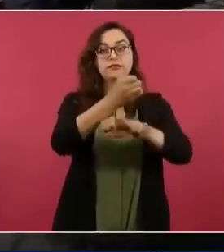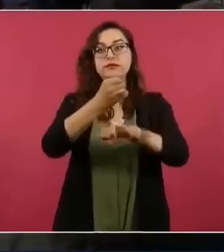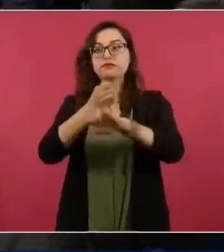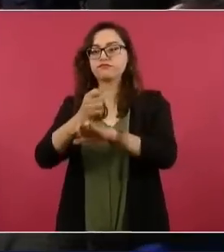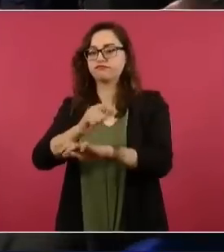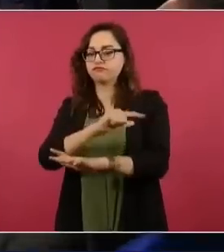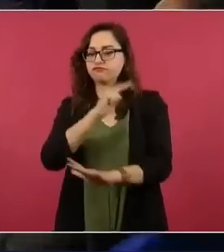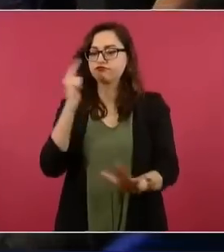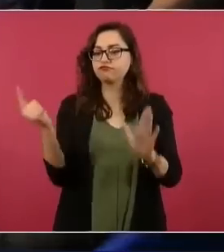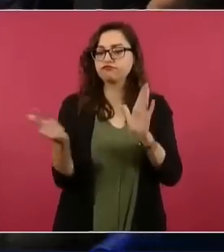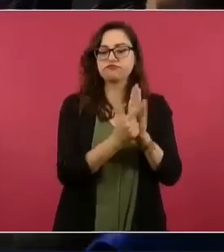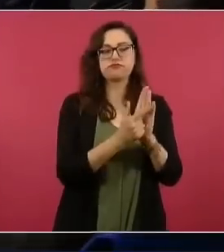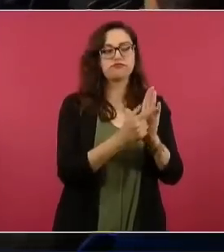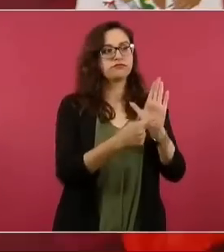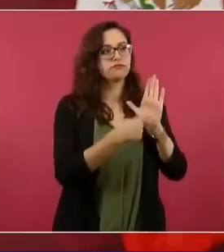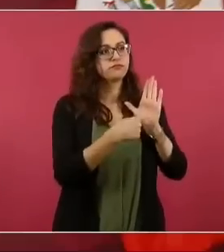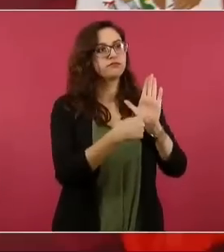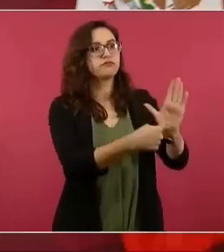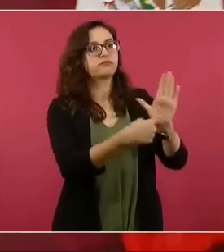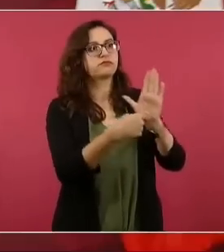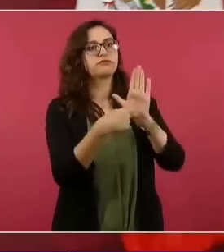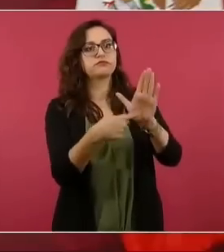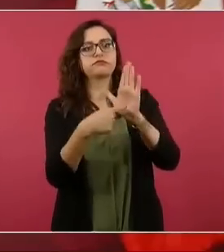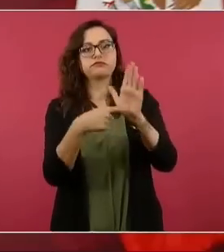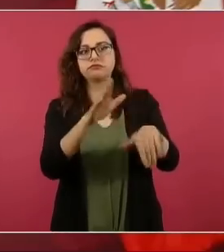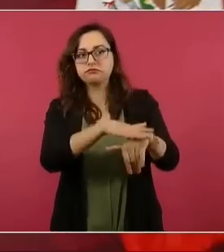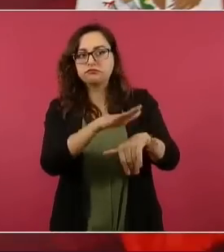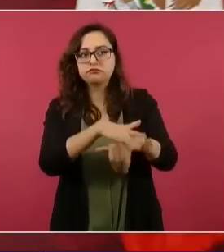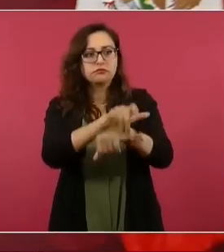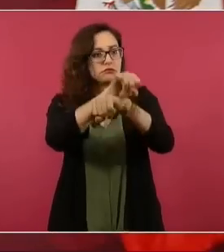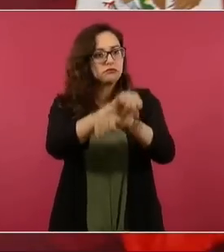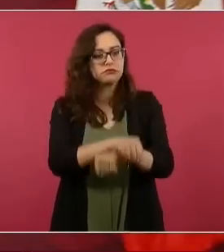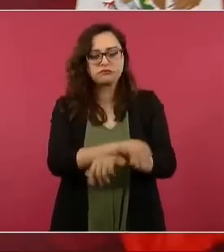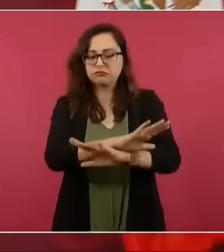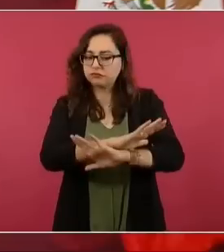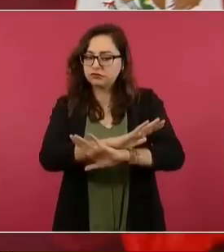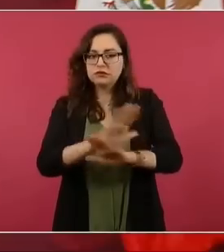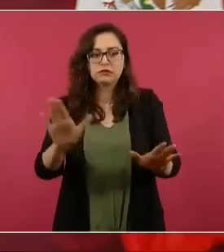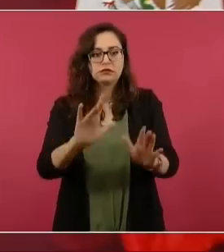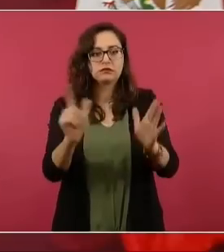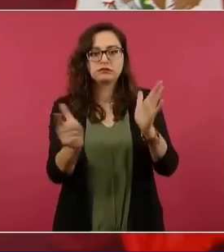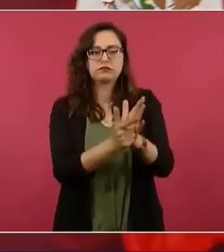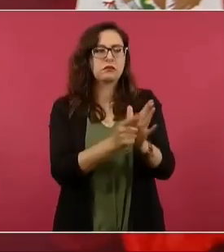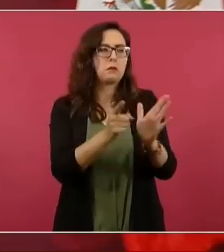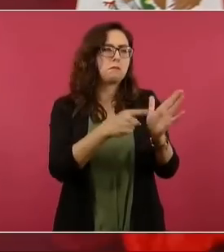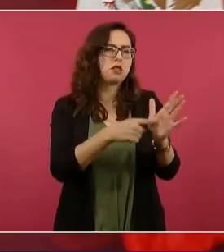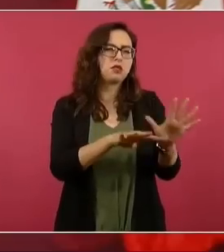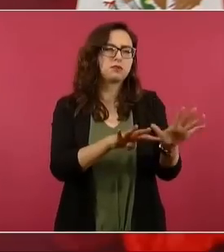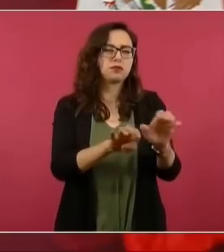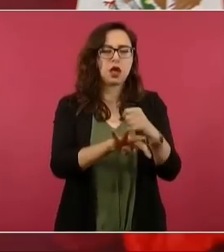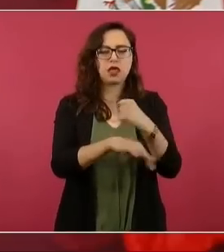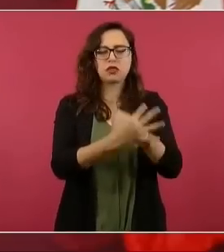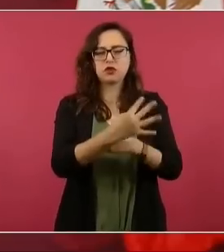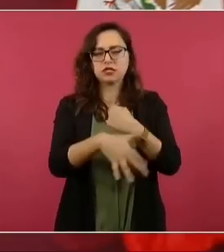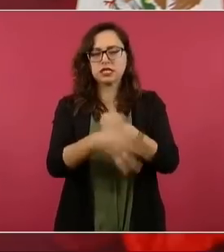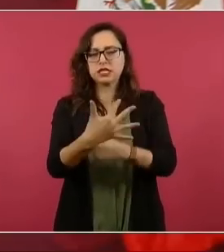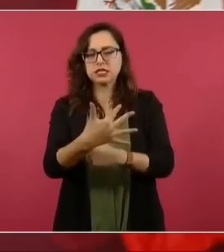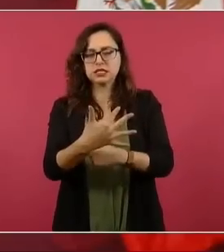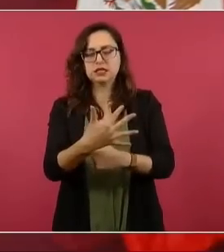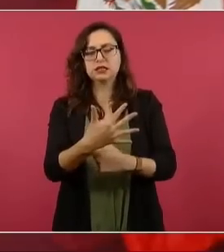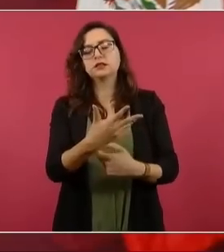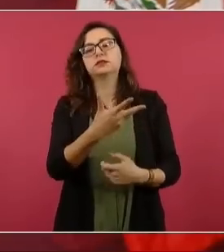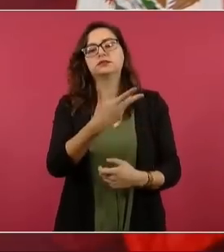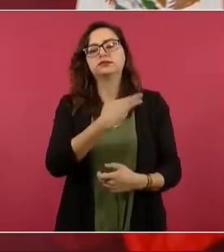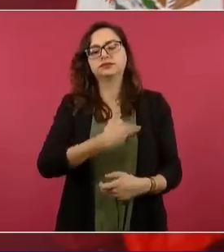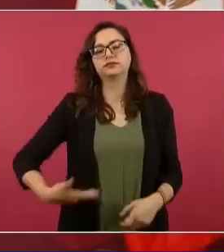la abolición del peonaje, 1914, 1915, con Venustiano